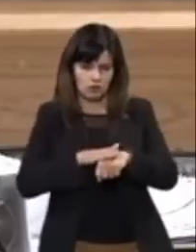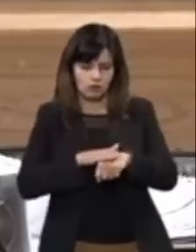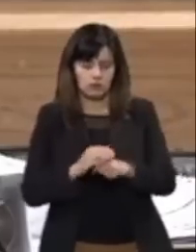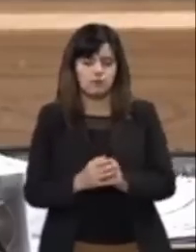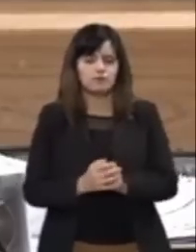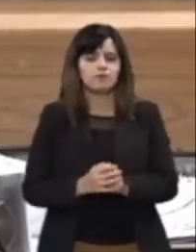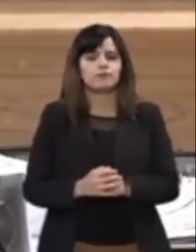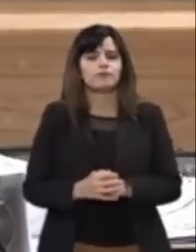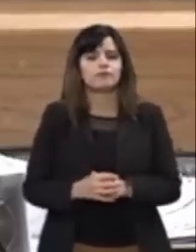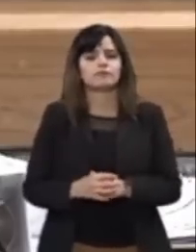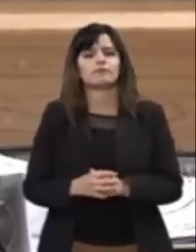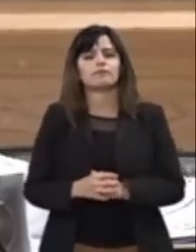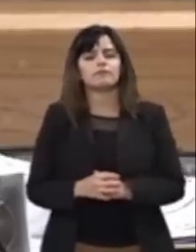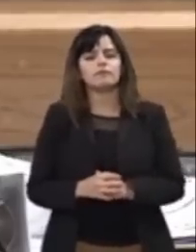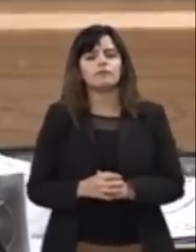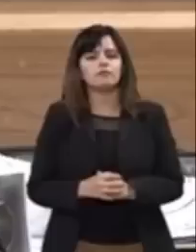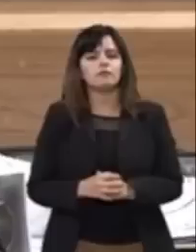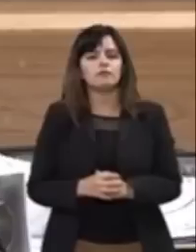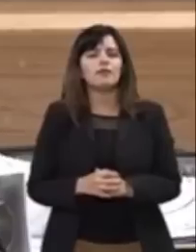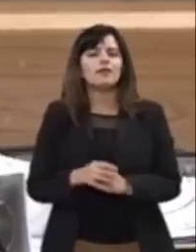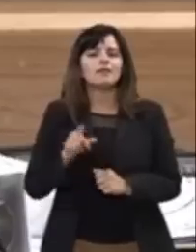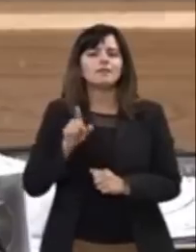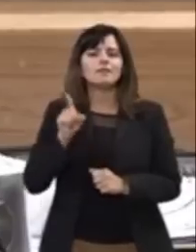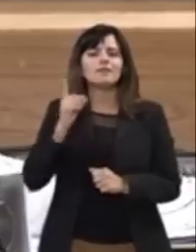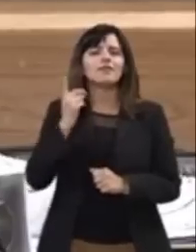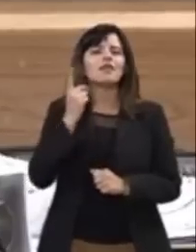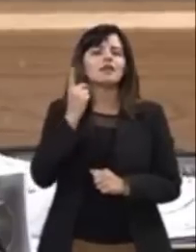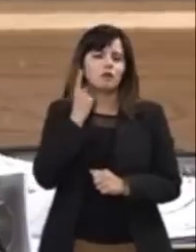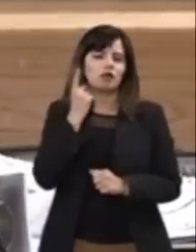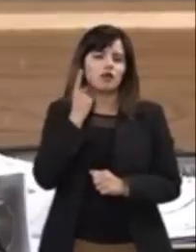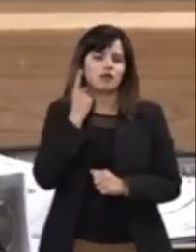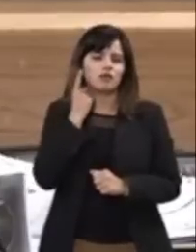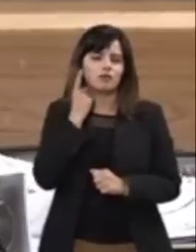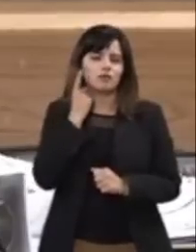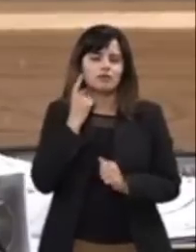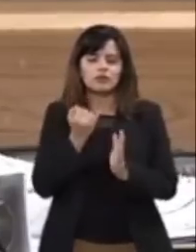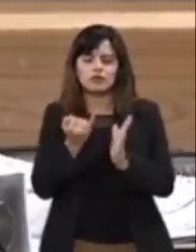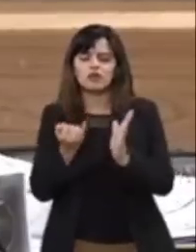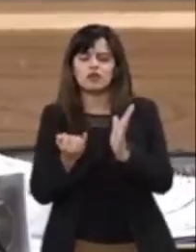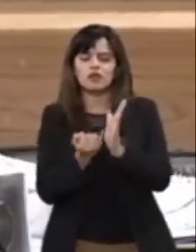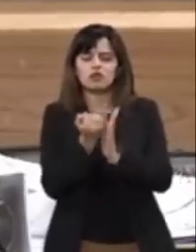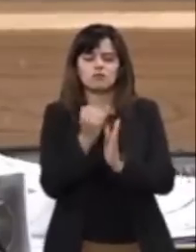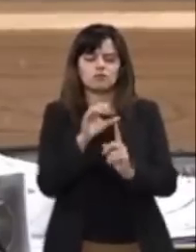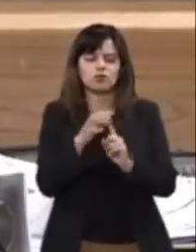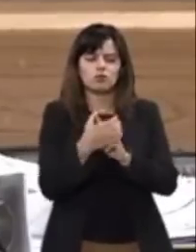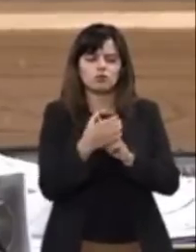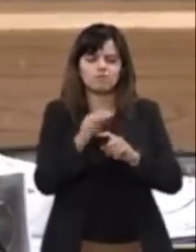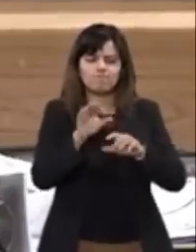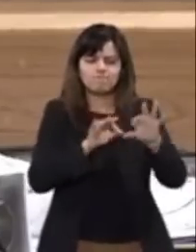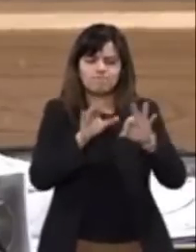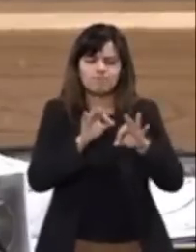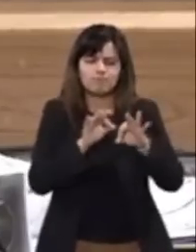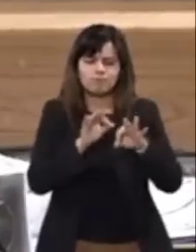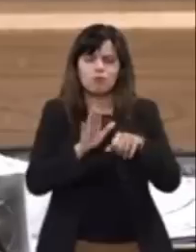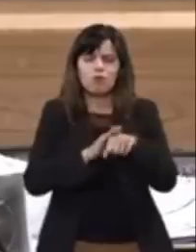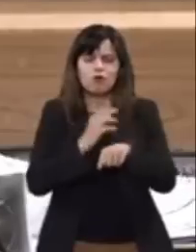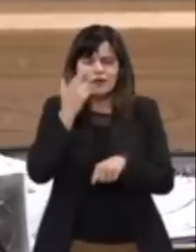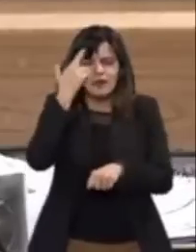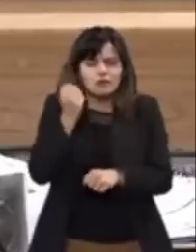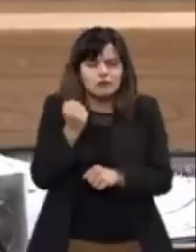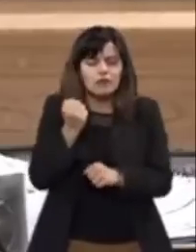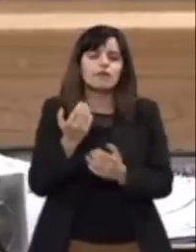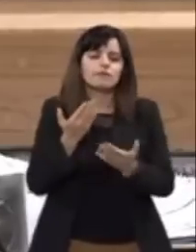La razón del legislador para crear esta comisión es darle un papel